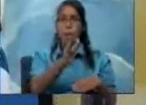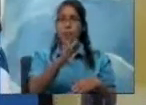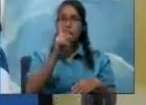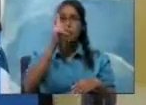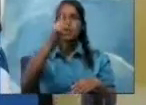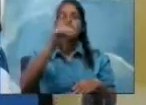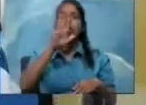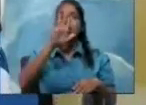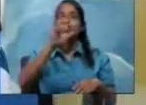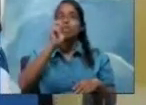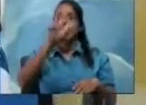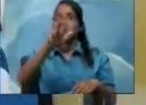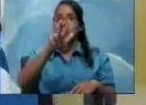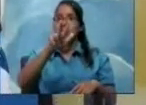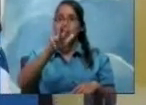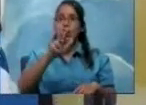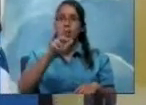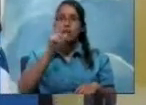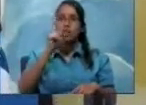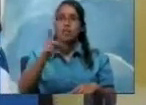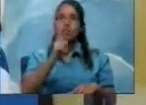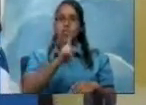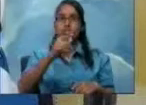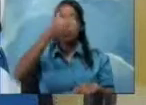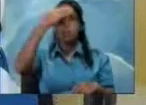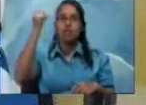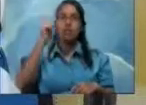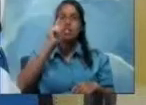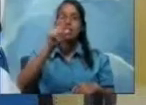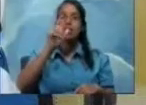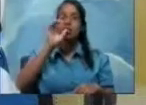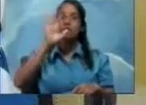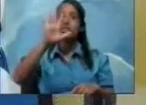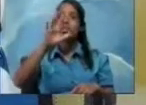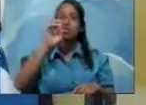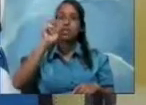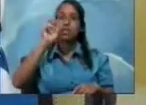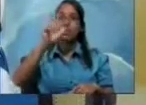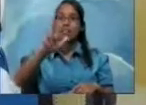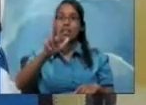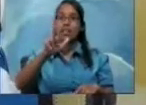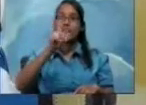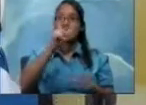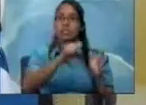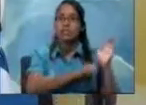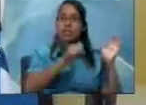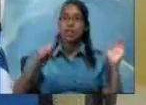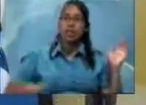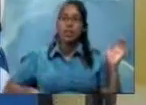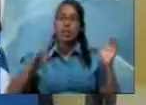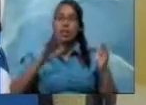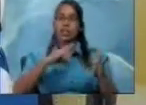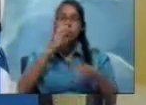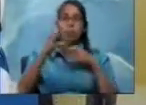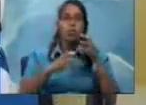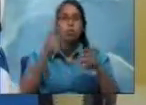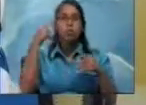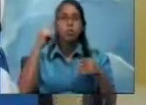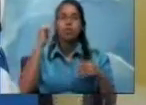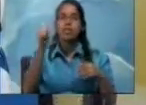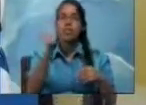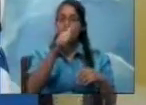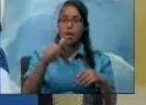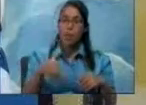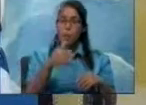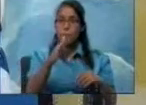153 anote el número no se le olvide 153 El Señor está preocupado por cada pez y se